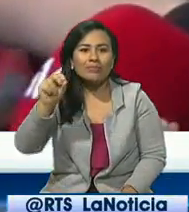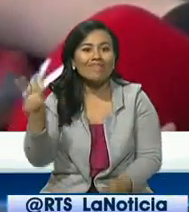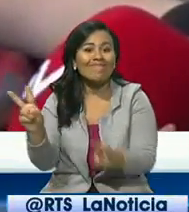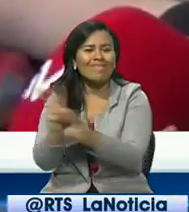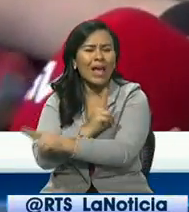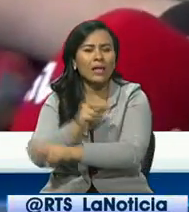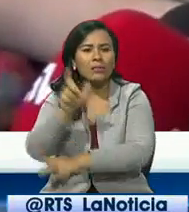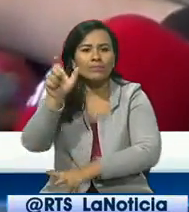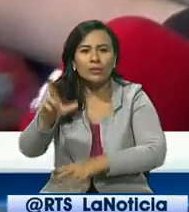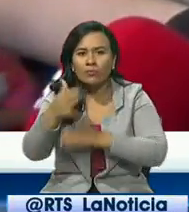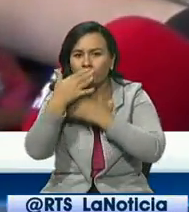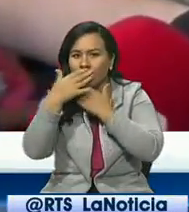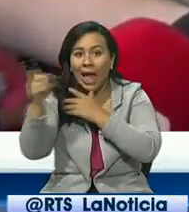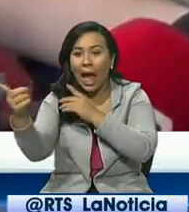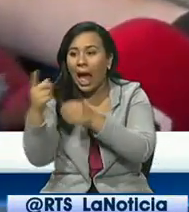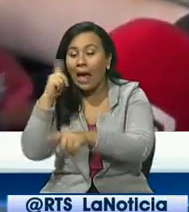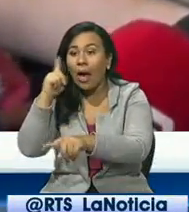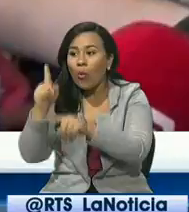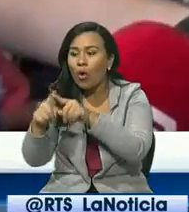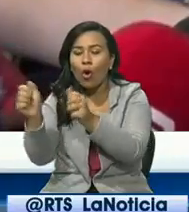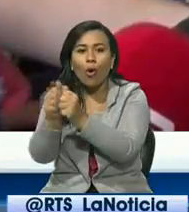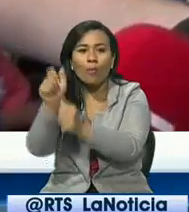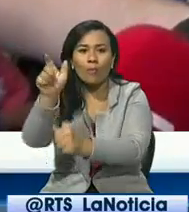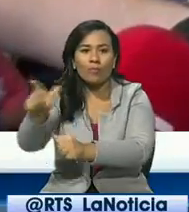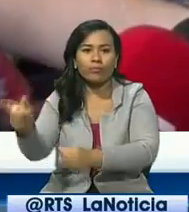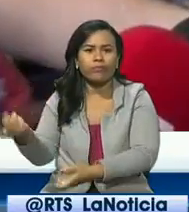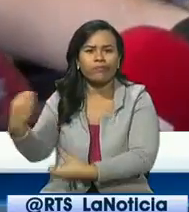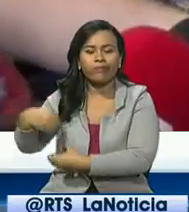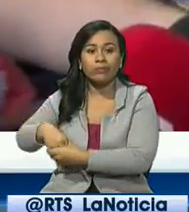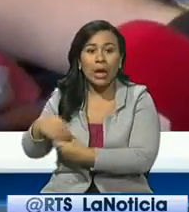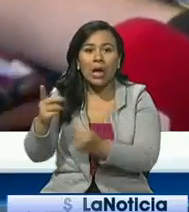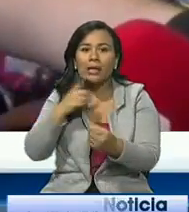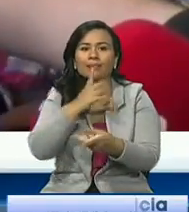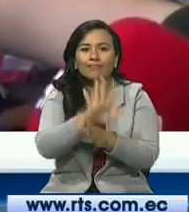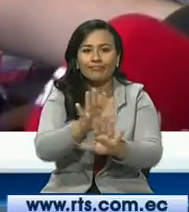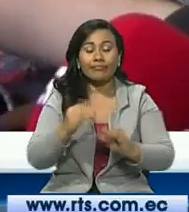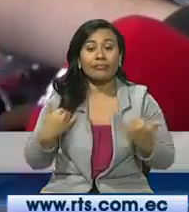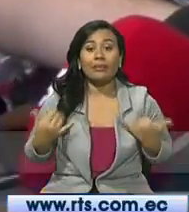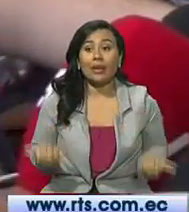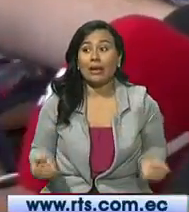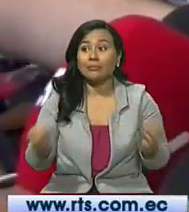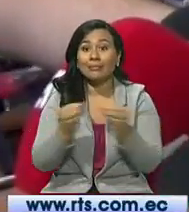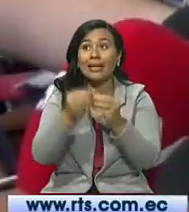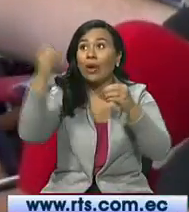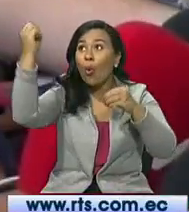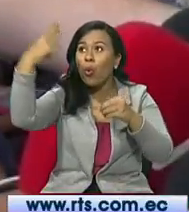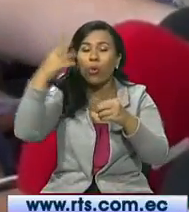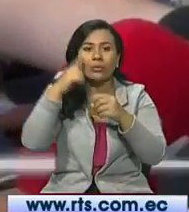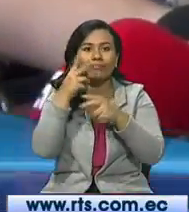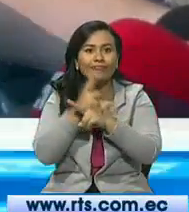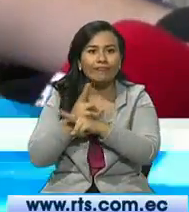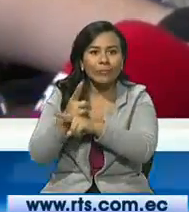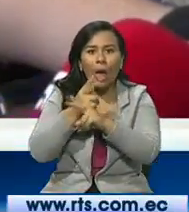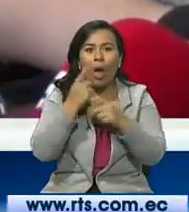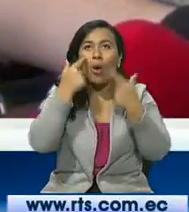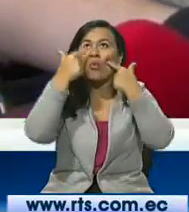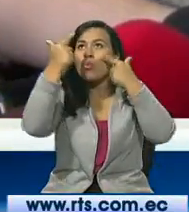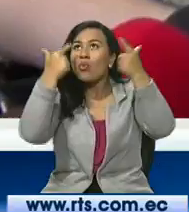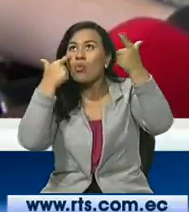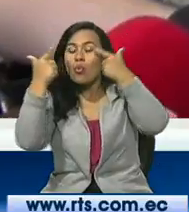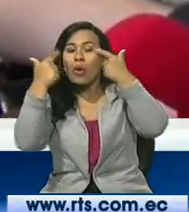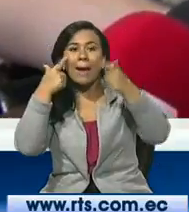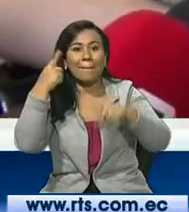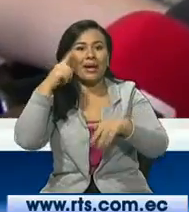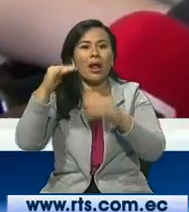antenas de transferencia de sistema eléctrico en Viche, y también se podría tener relación con otros